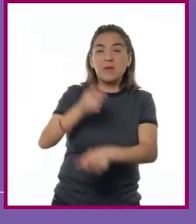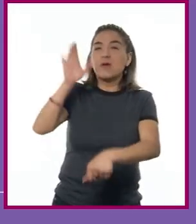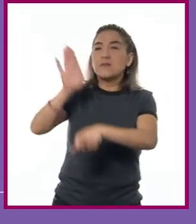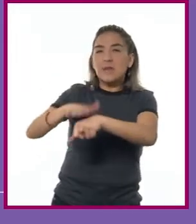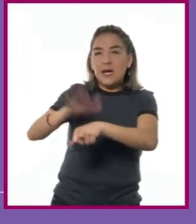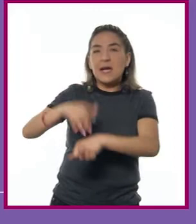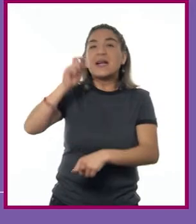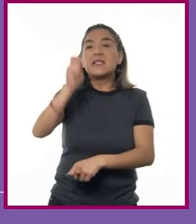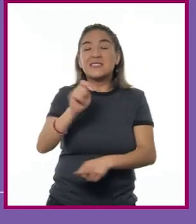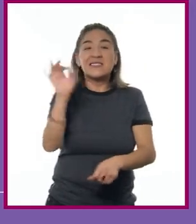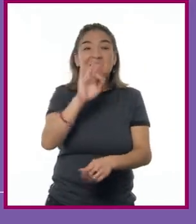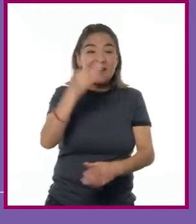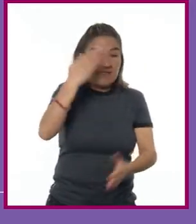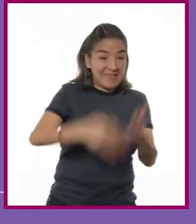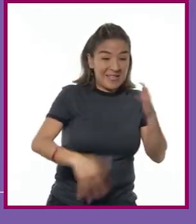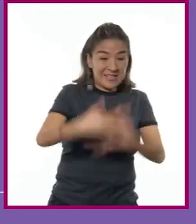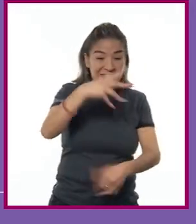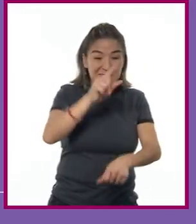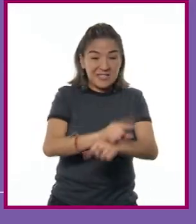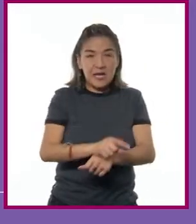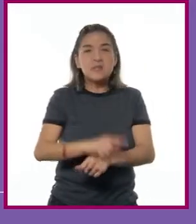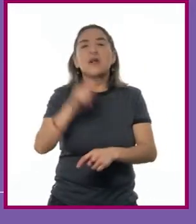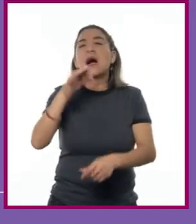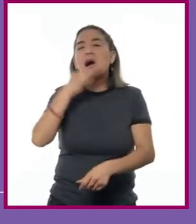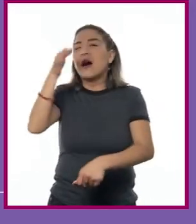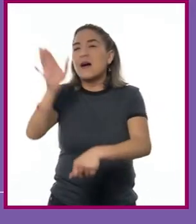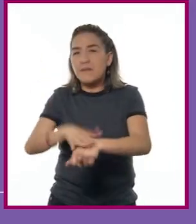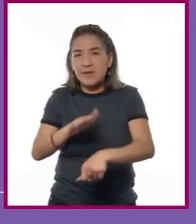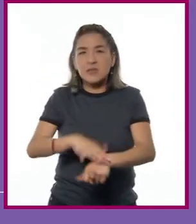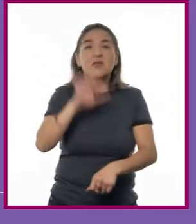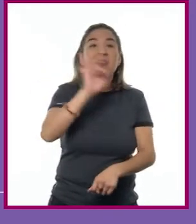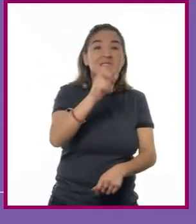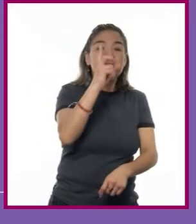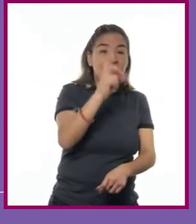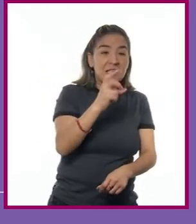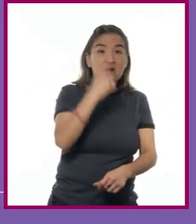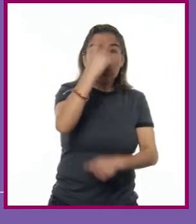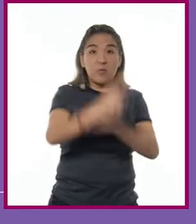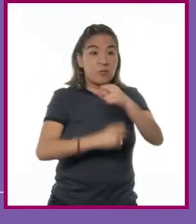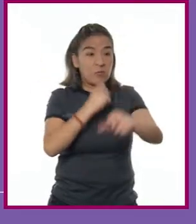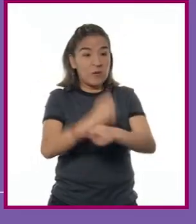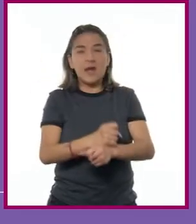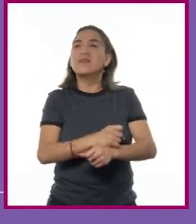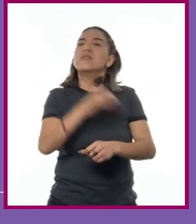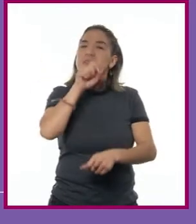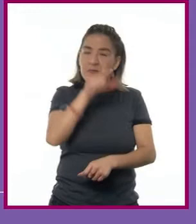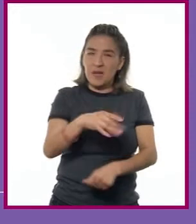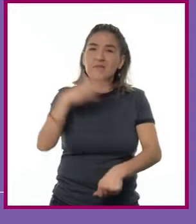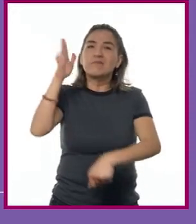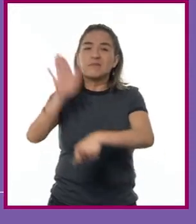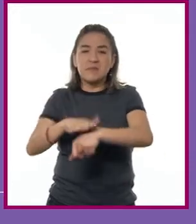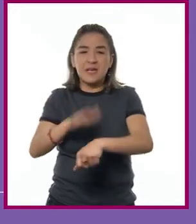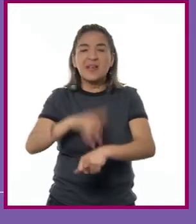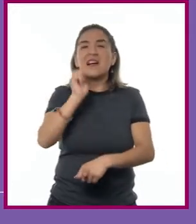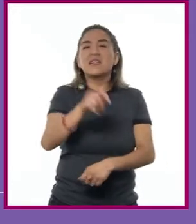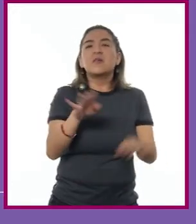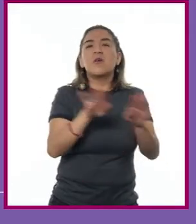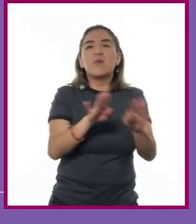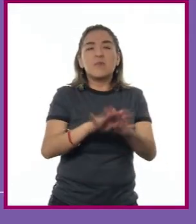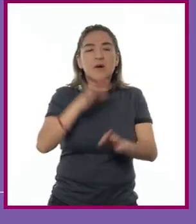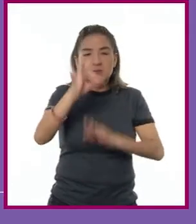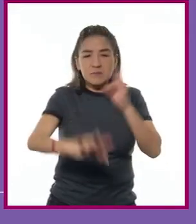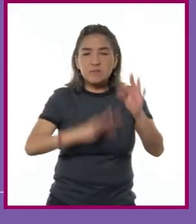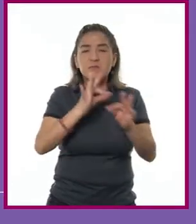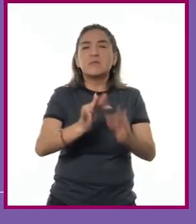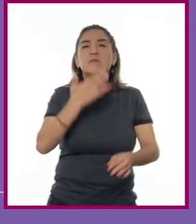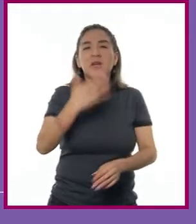más de 15 días seguidos o 30 discontinuos en un año, ejercer otro cargo incompatible e